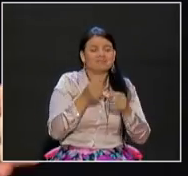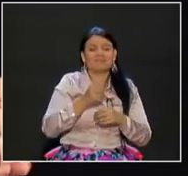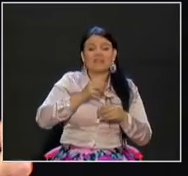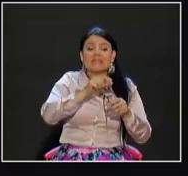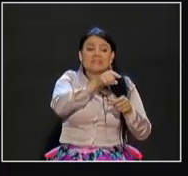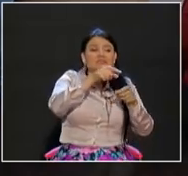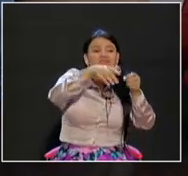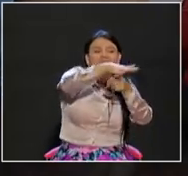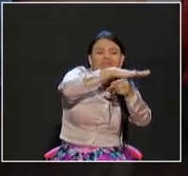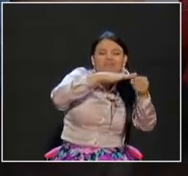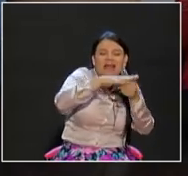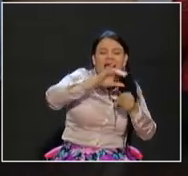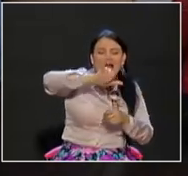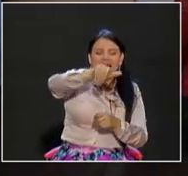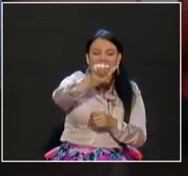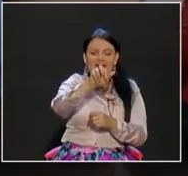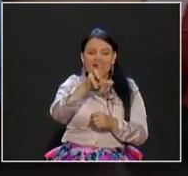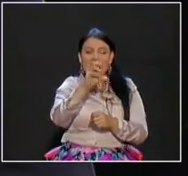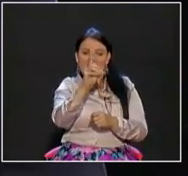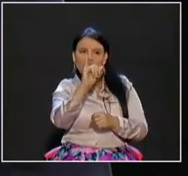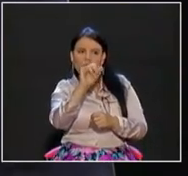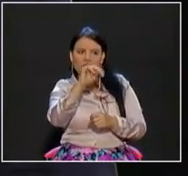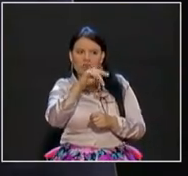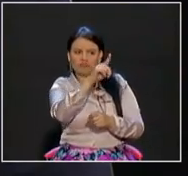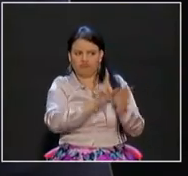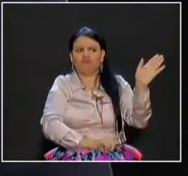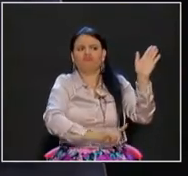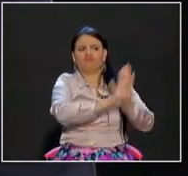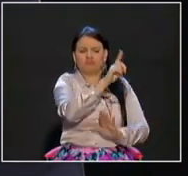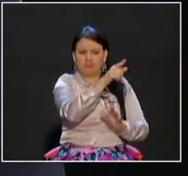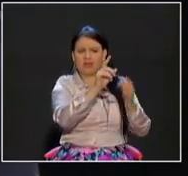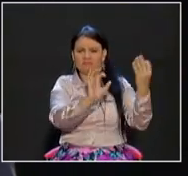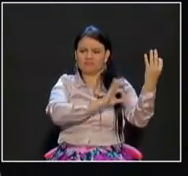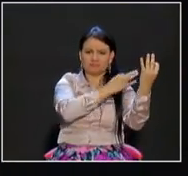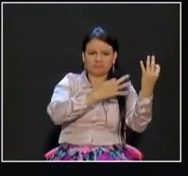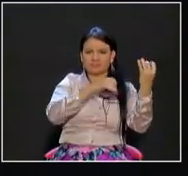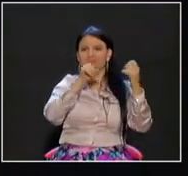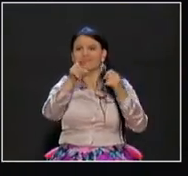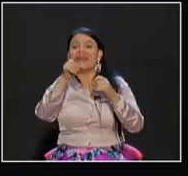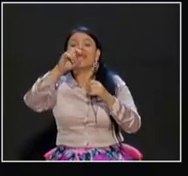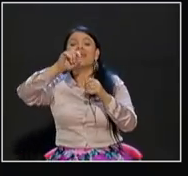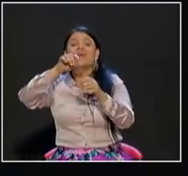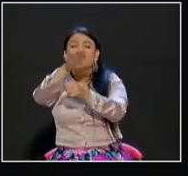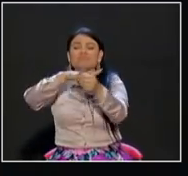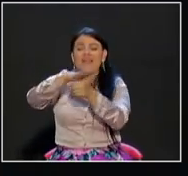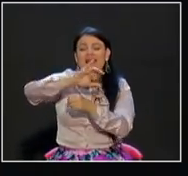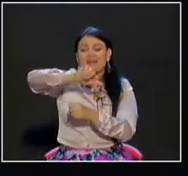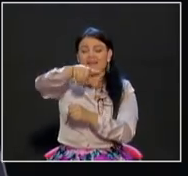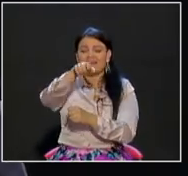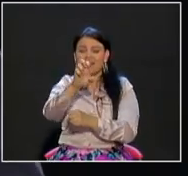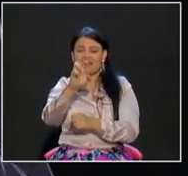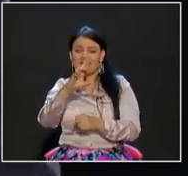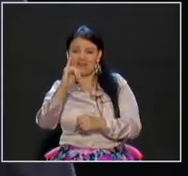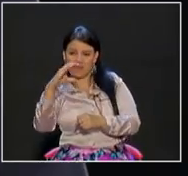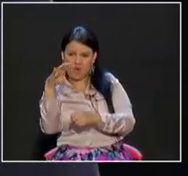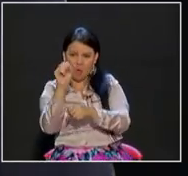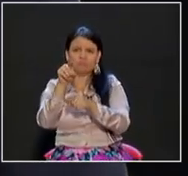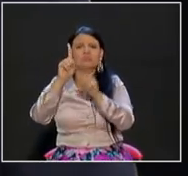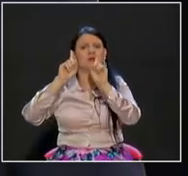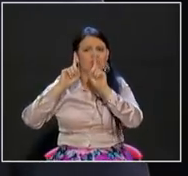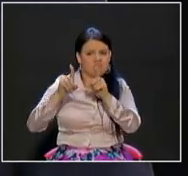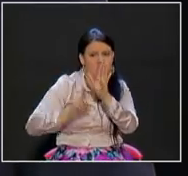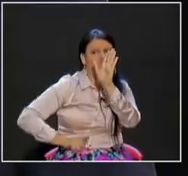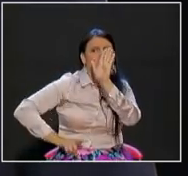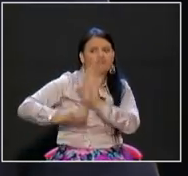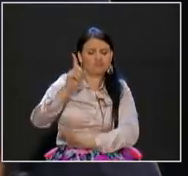fueron recuperados durante esta administración y hay otras actividades de la cultura que se han venido promoviendo de forma importante como las actividades